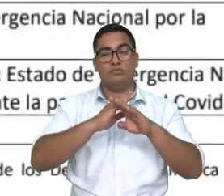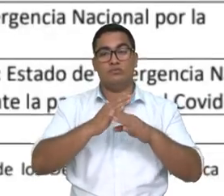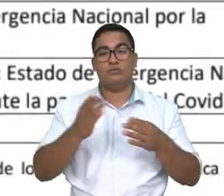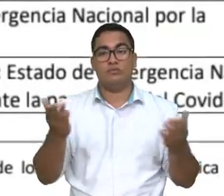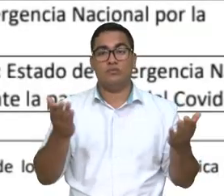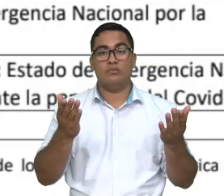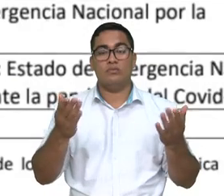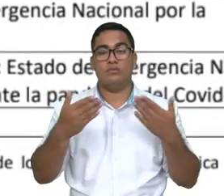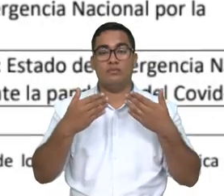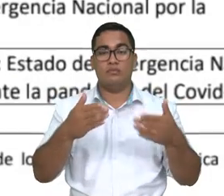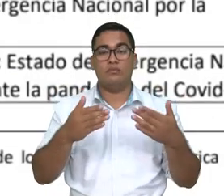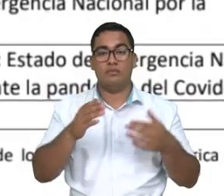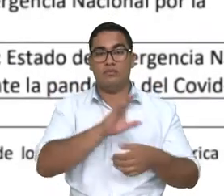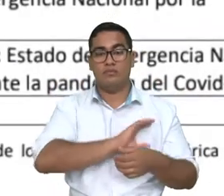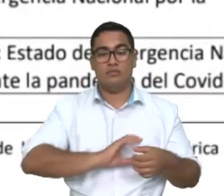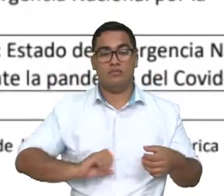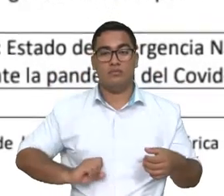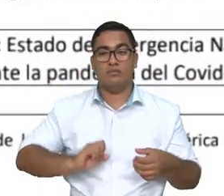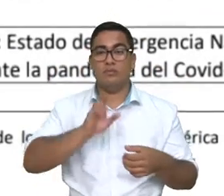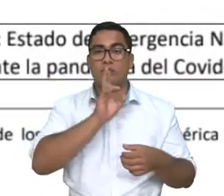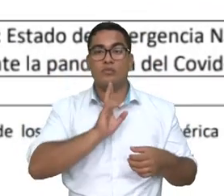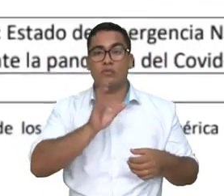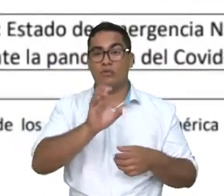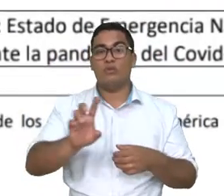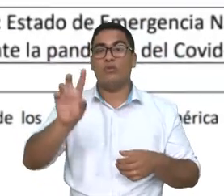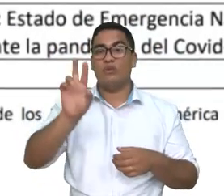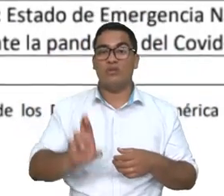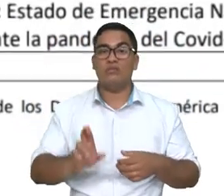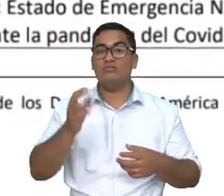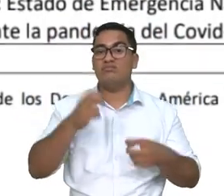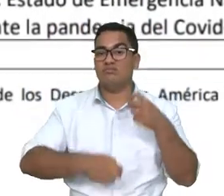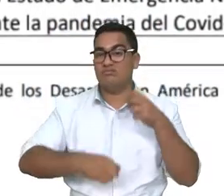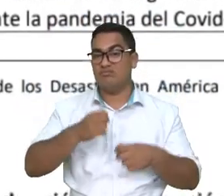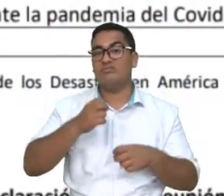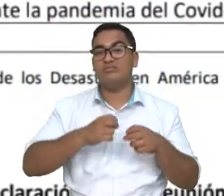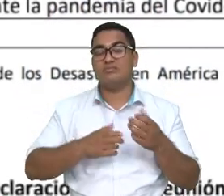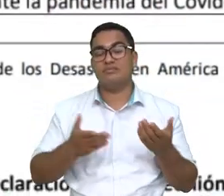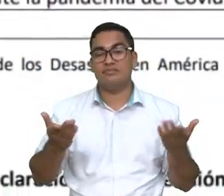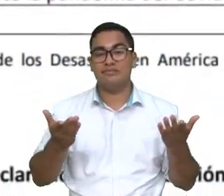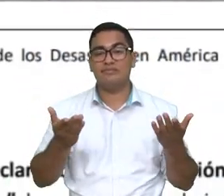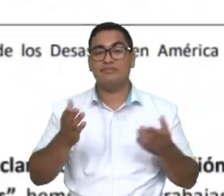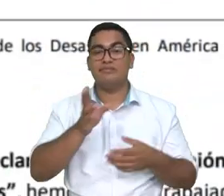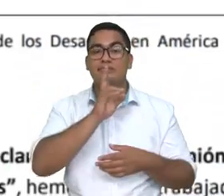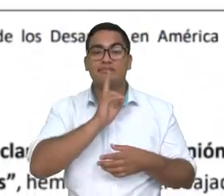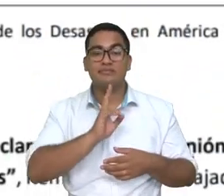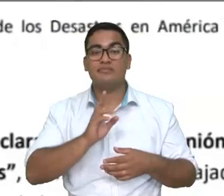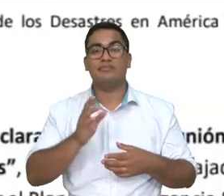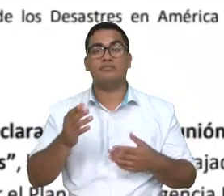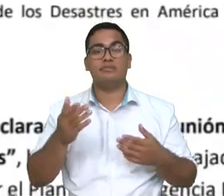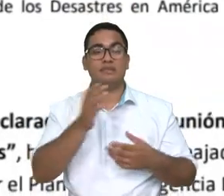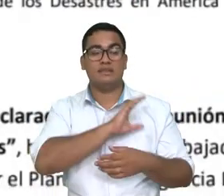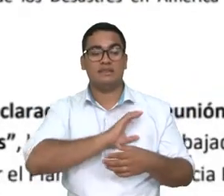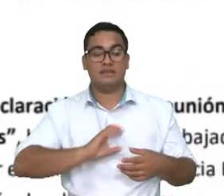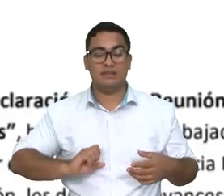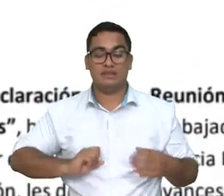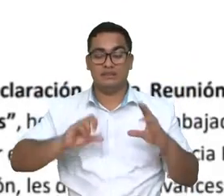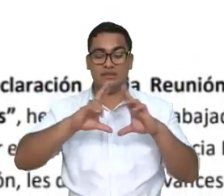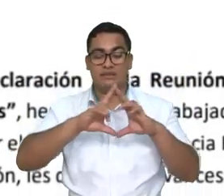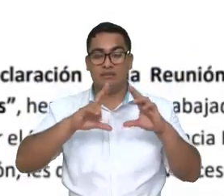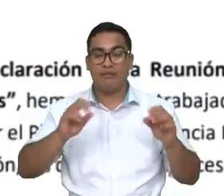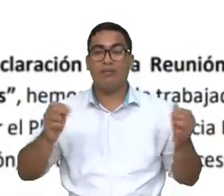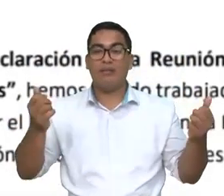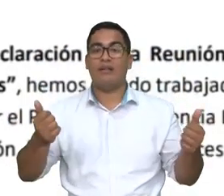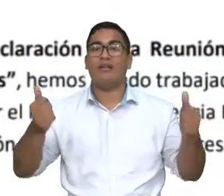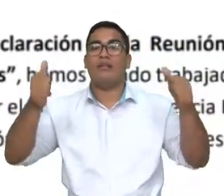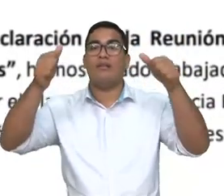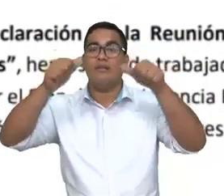que mantienen un estado de emergencia nacional. Señala además que Honduras, El Salvador y Costa Rica ya suscribieron un convenio con